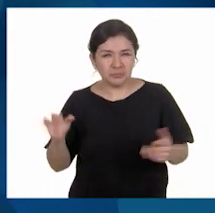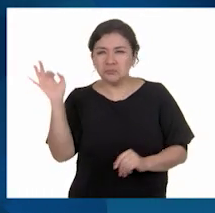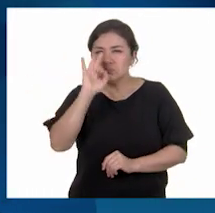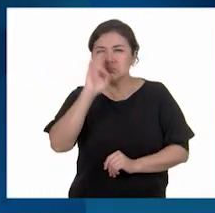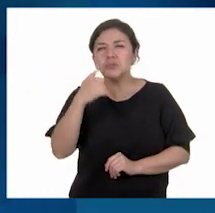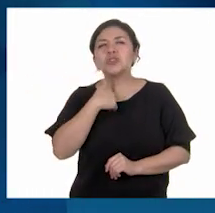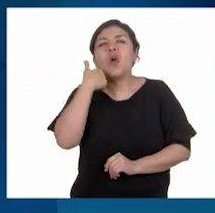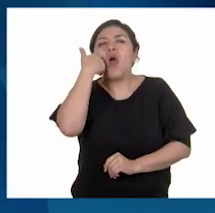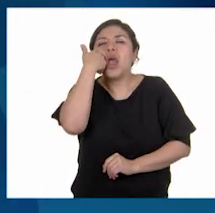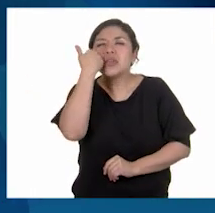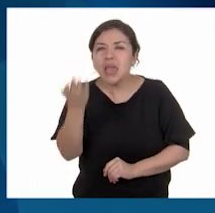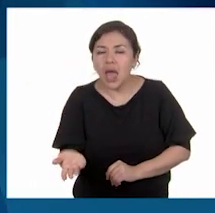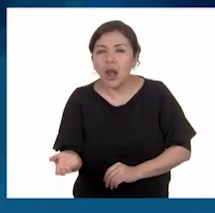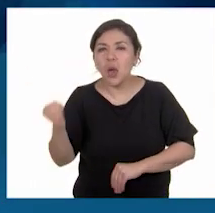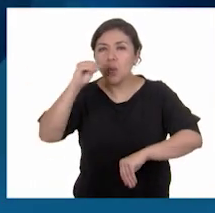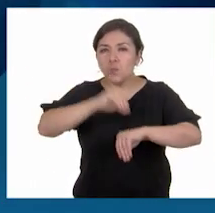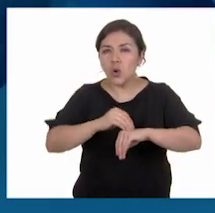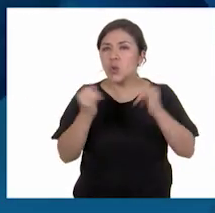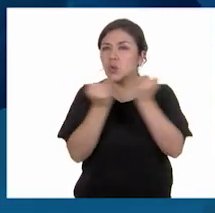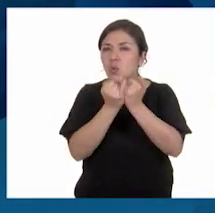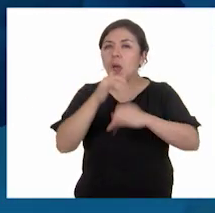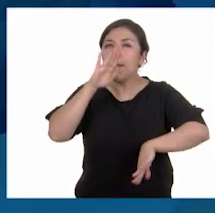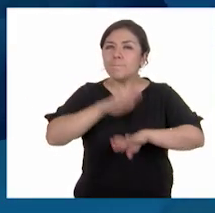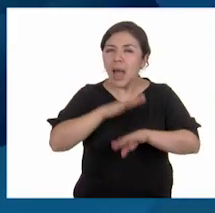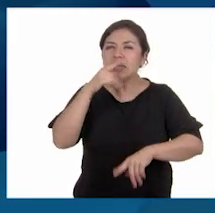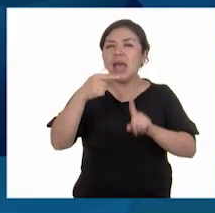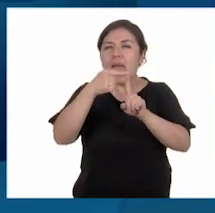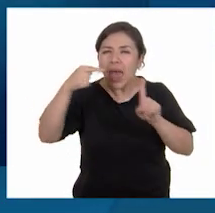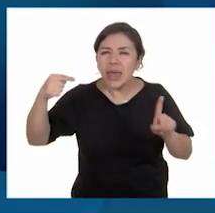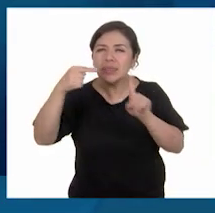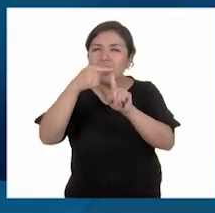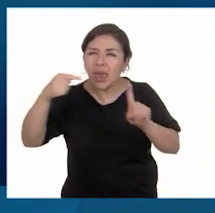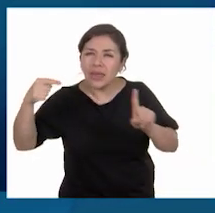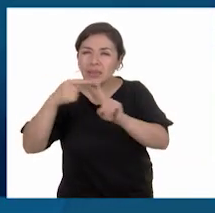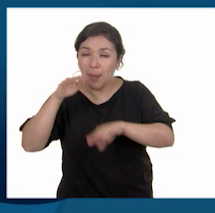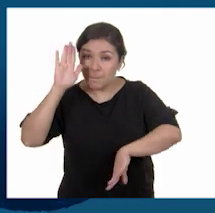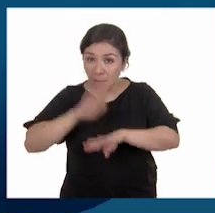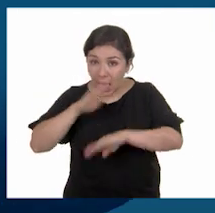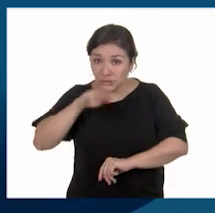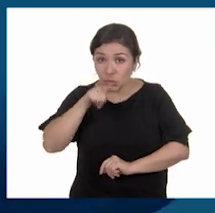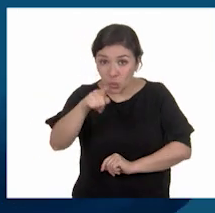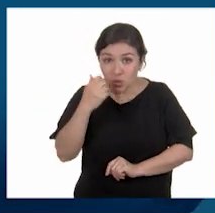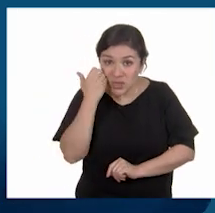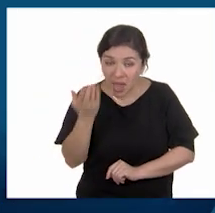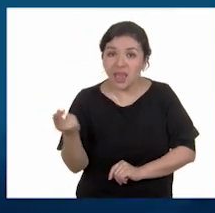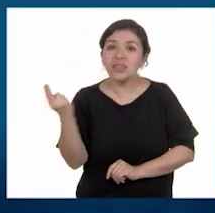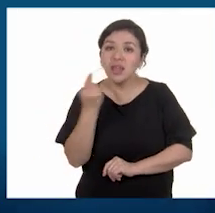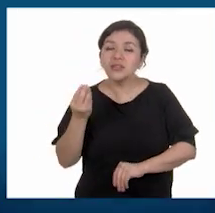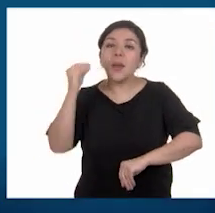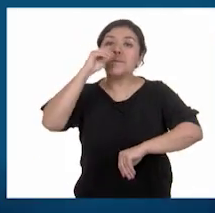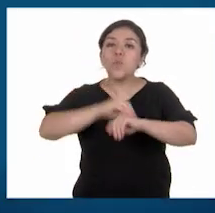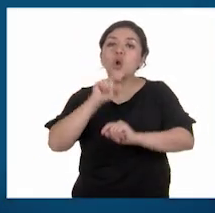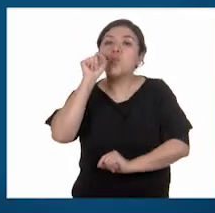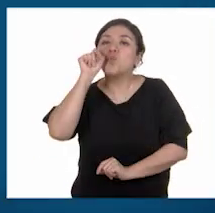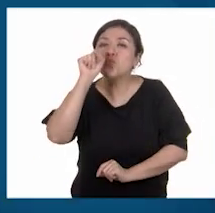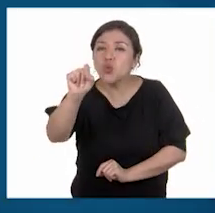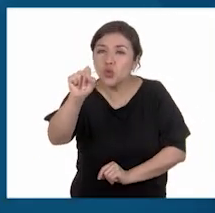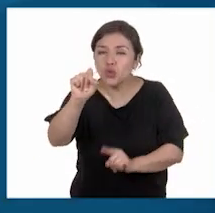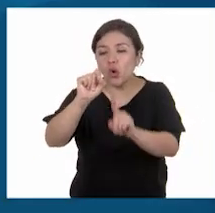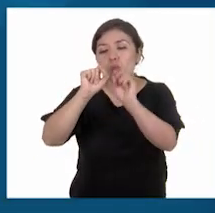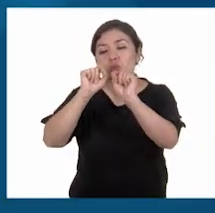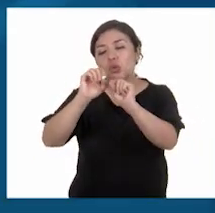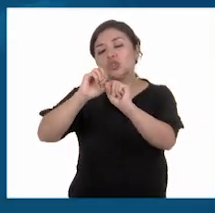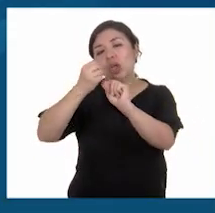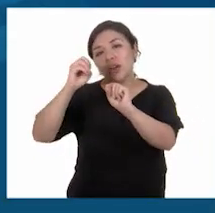quisiera o yo siguiera la división, entonces tendría que colocar el punto decimal